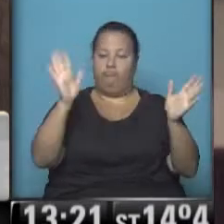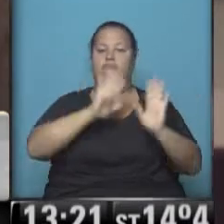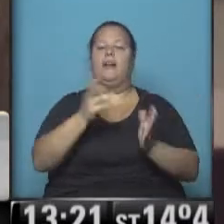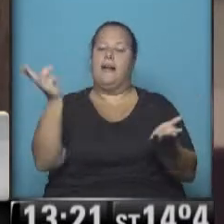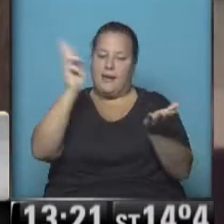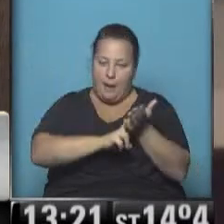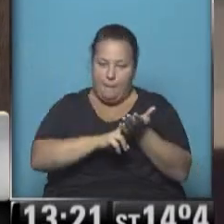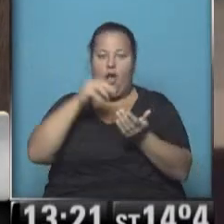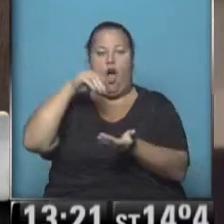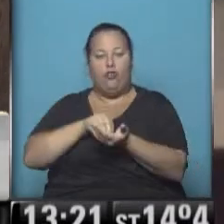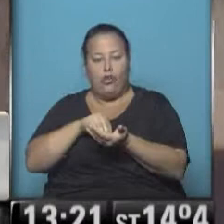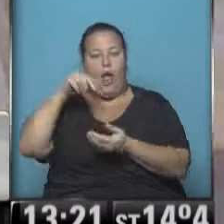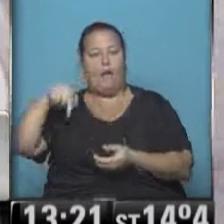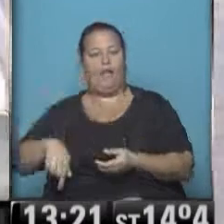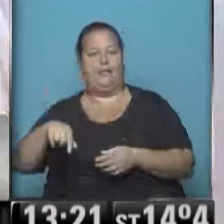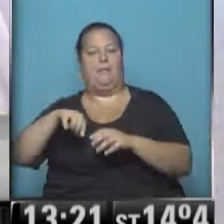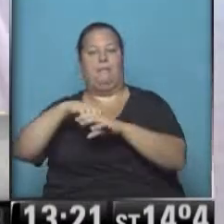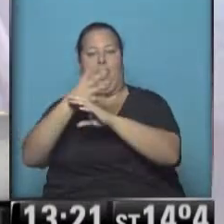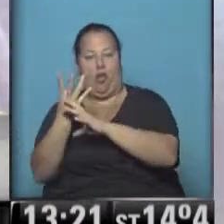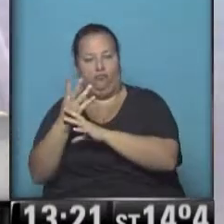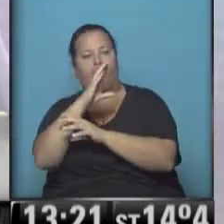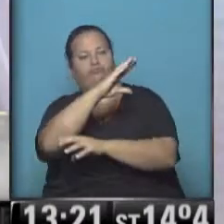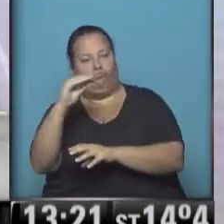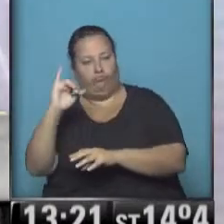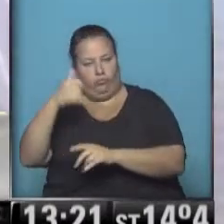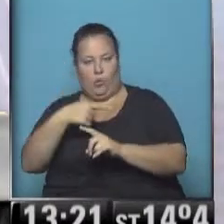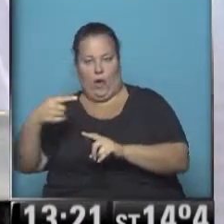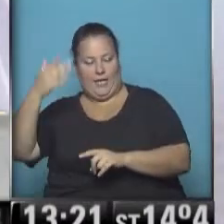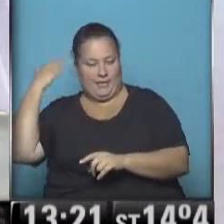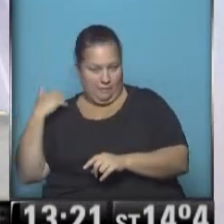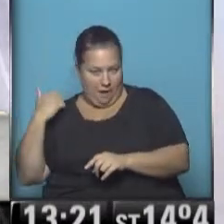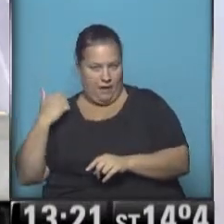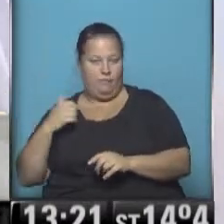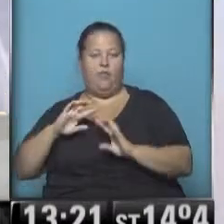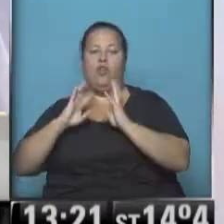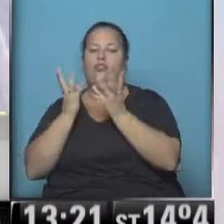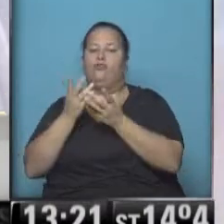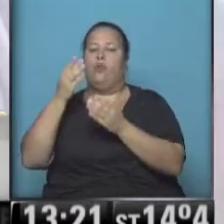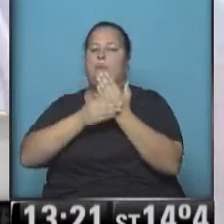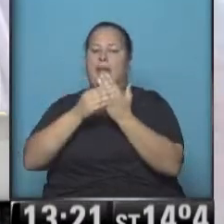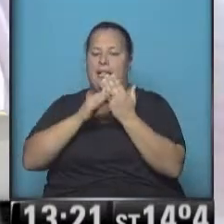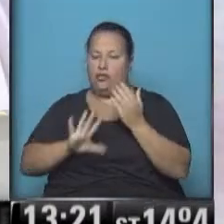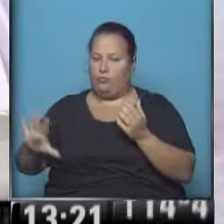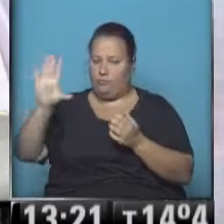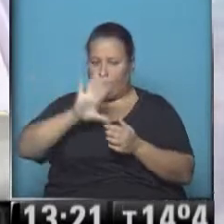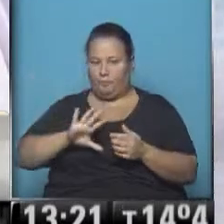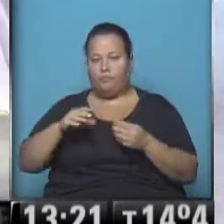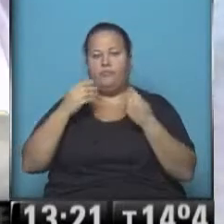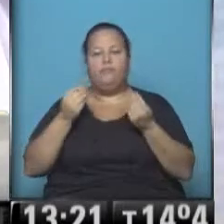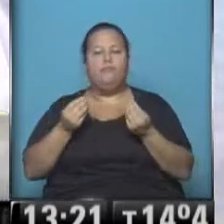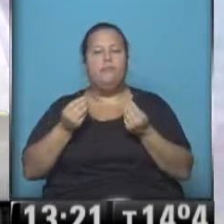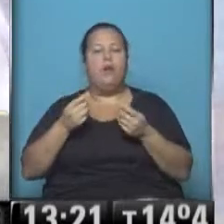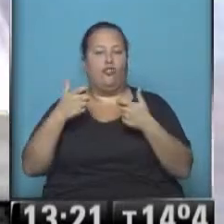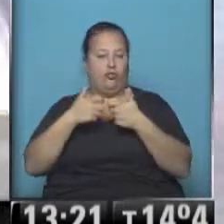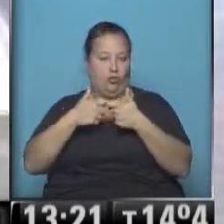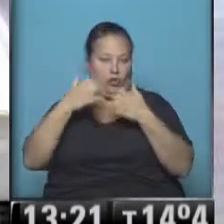ratifica nuevamente en la reunión del mercosur de la semana pasada en donde todos los ministros de la región porque están los socios